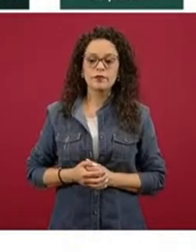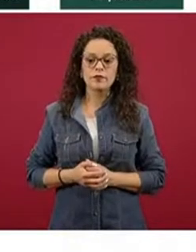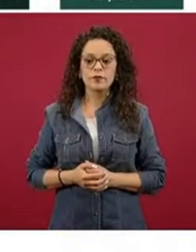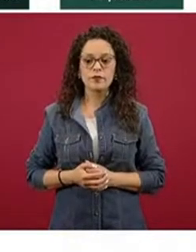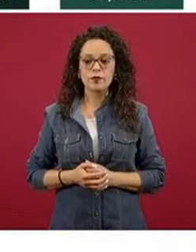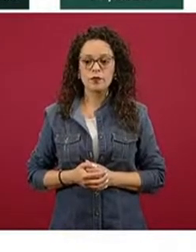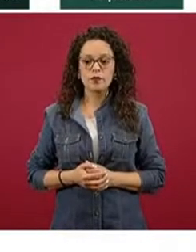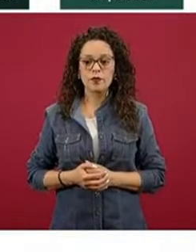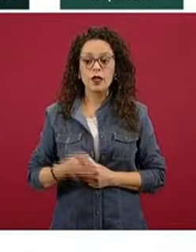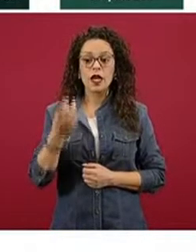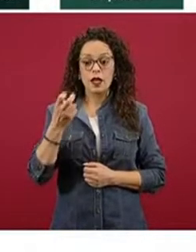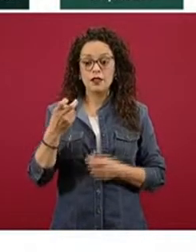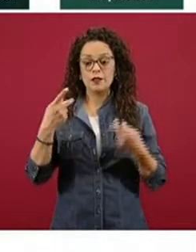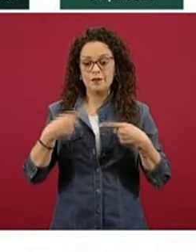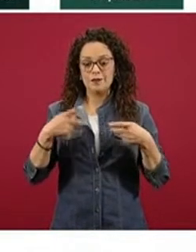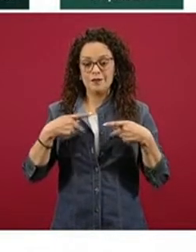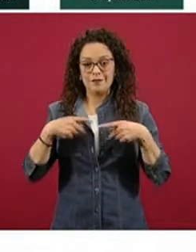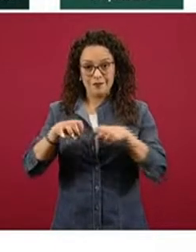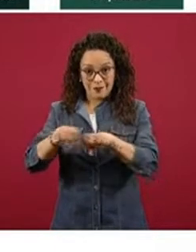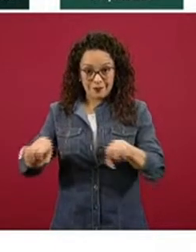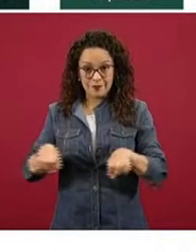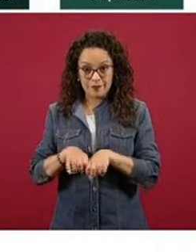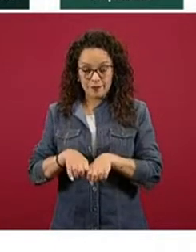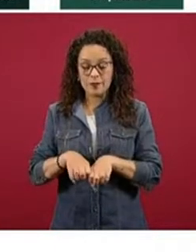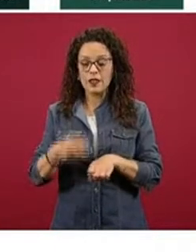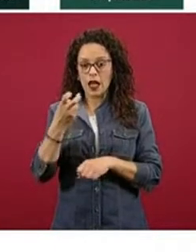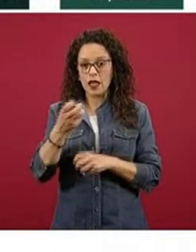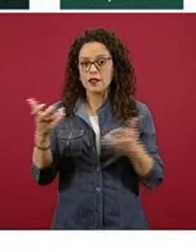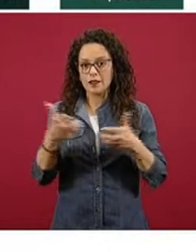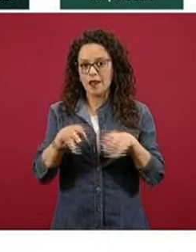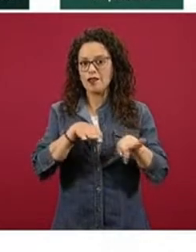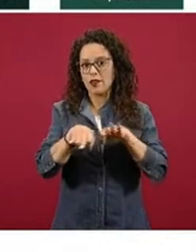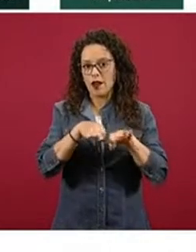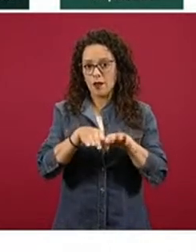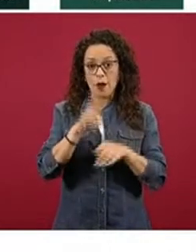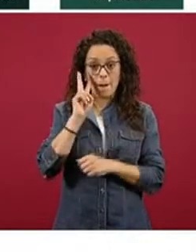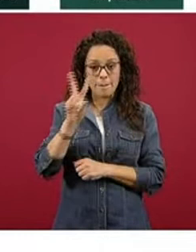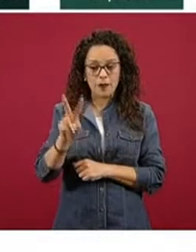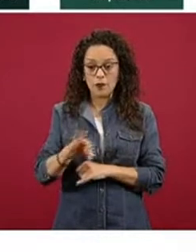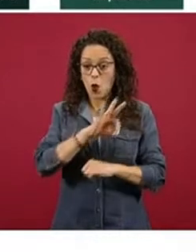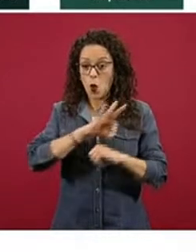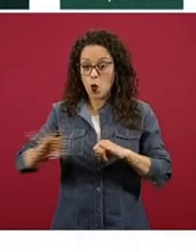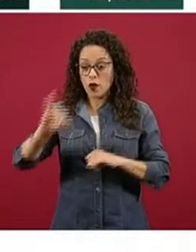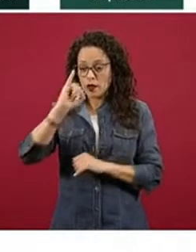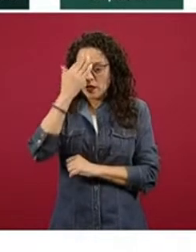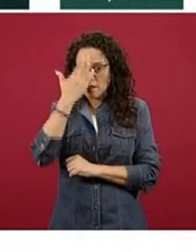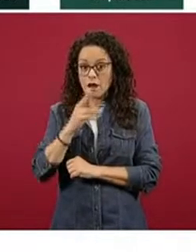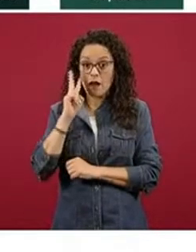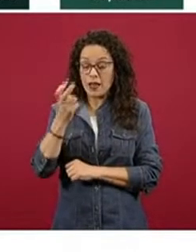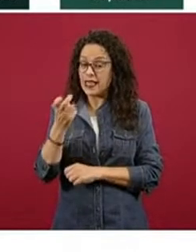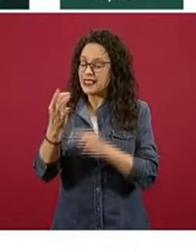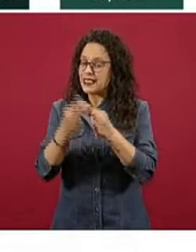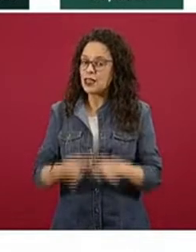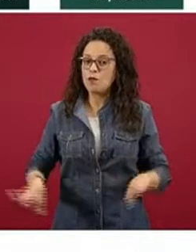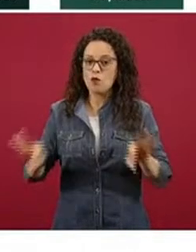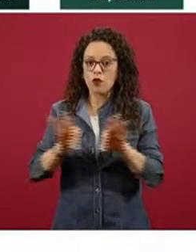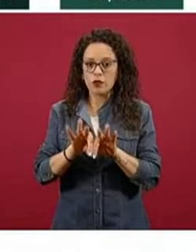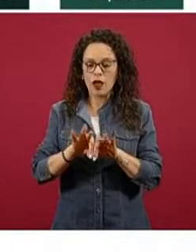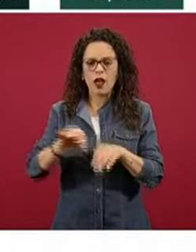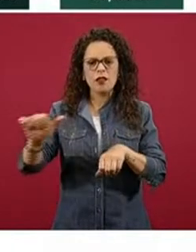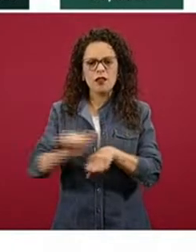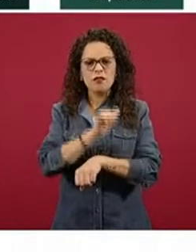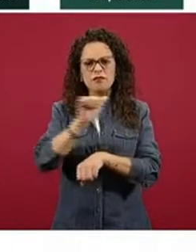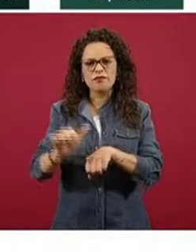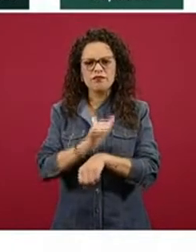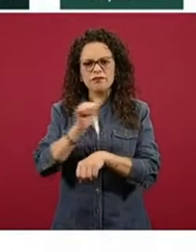el personal de programa. Y la última imagen, esta es muy importante, son camionetas que nosotros conocemos